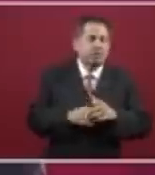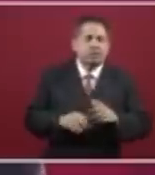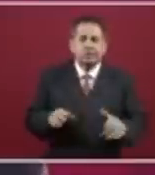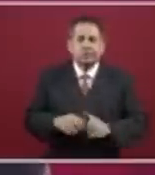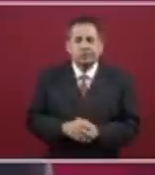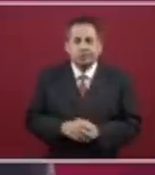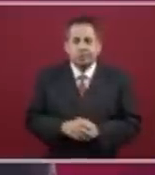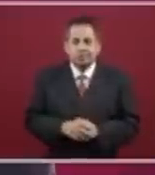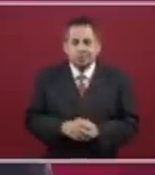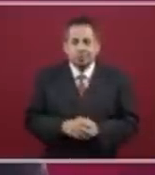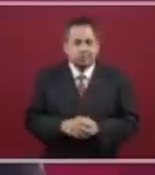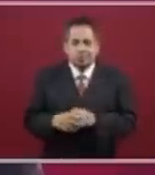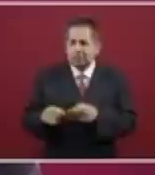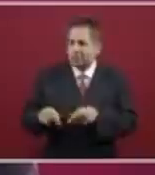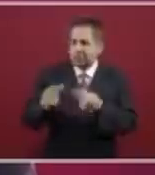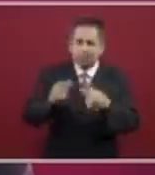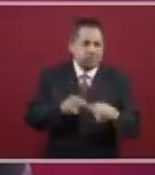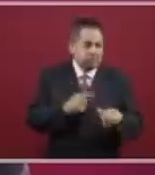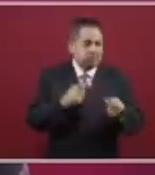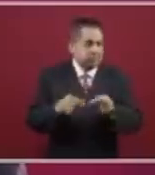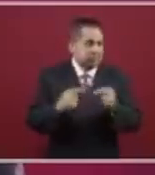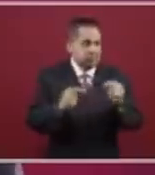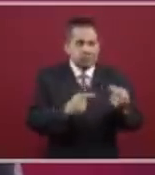¿Cómo nos vamos a estar peleando?